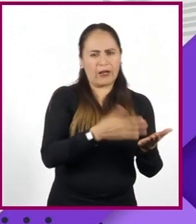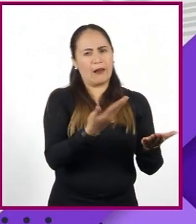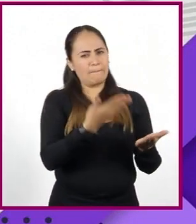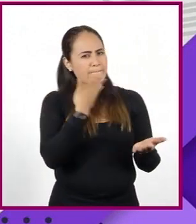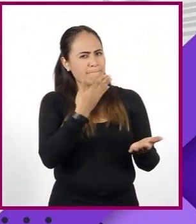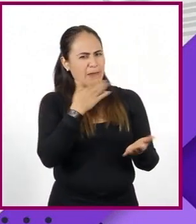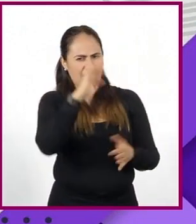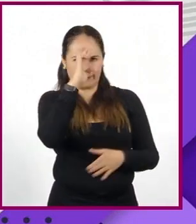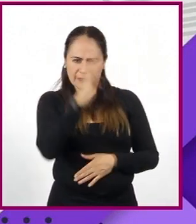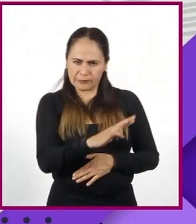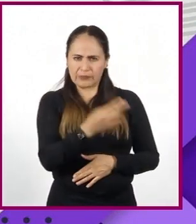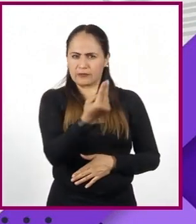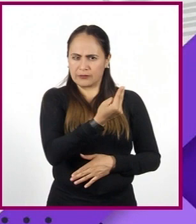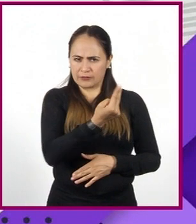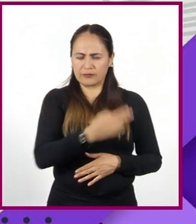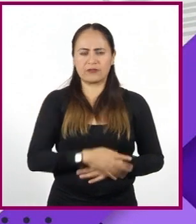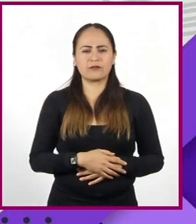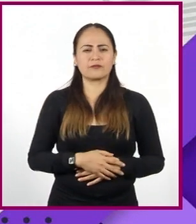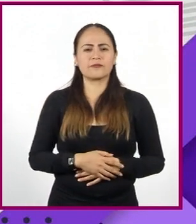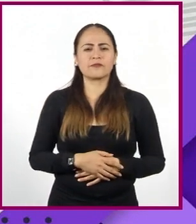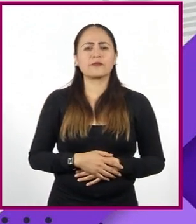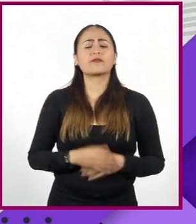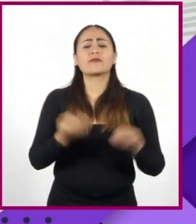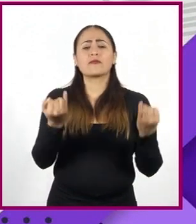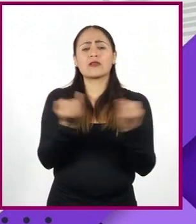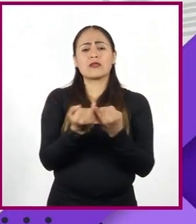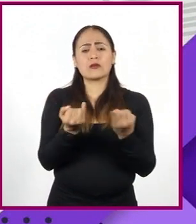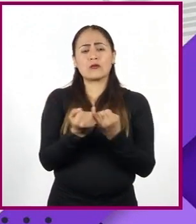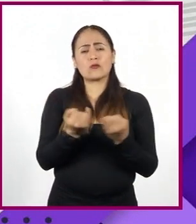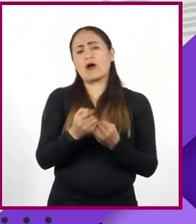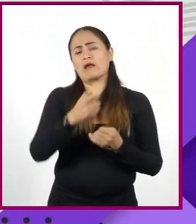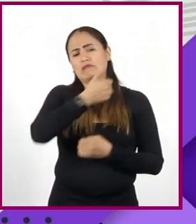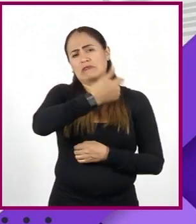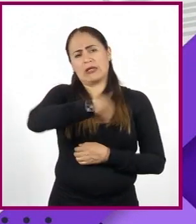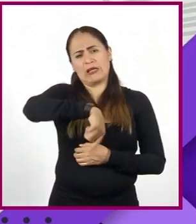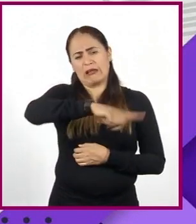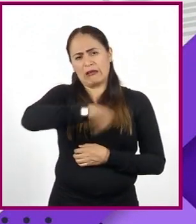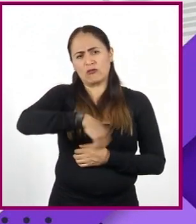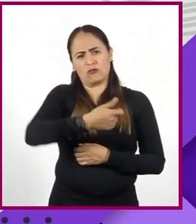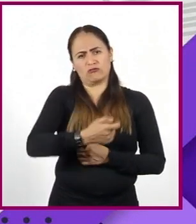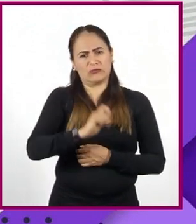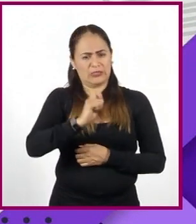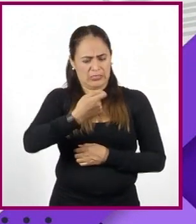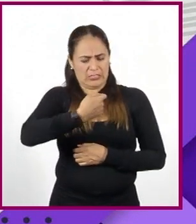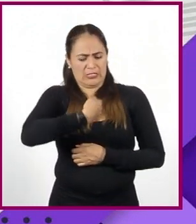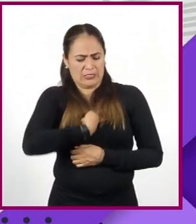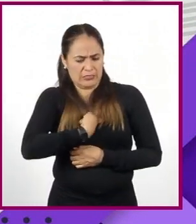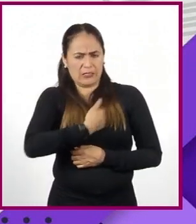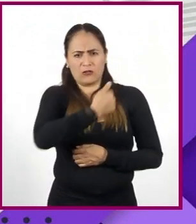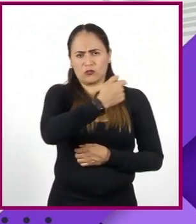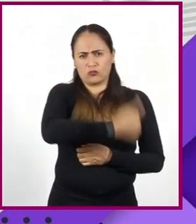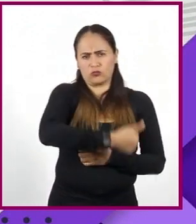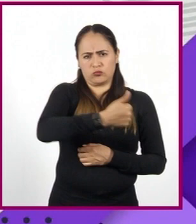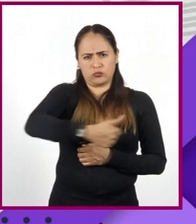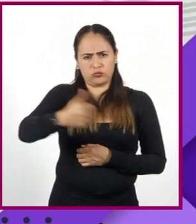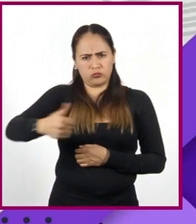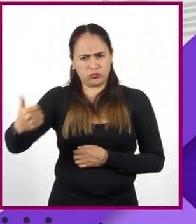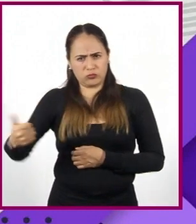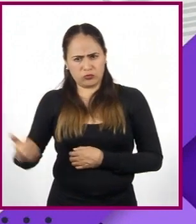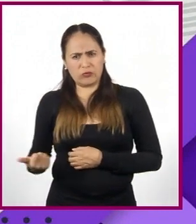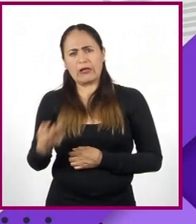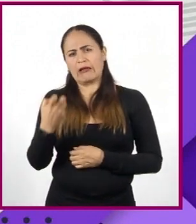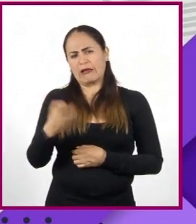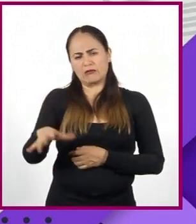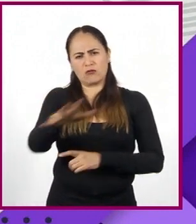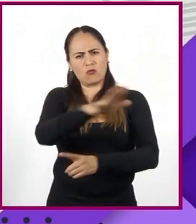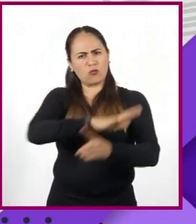desarrolla su propia identidad de manera particular, sin olvidar que esta es, al mismo tiempo, una manifestación de los rasgos